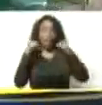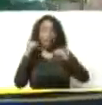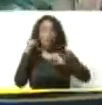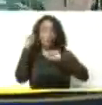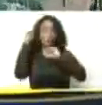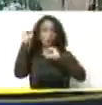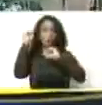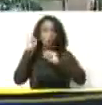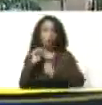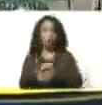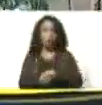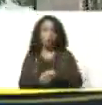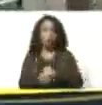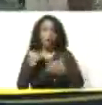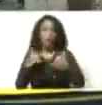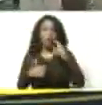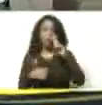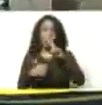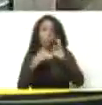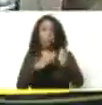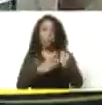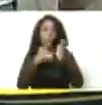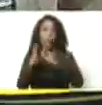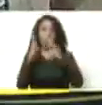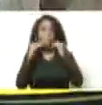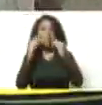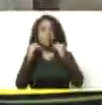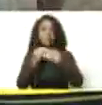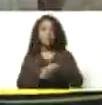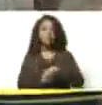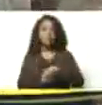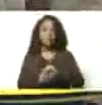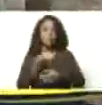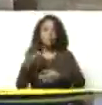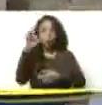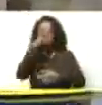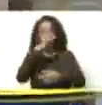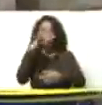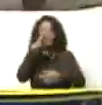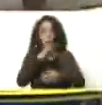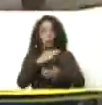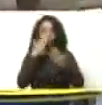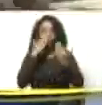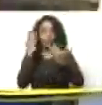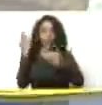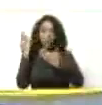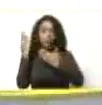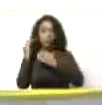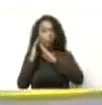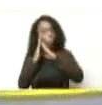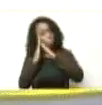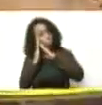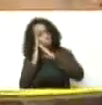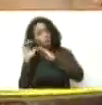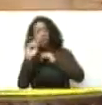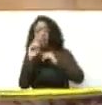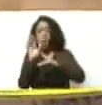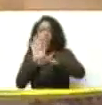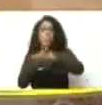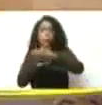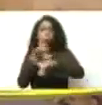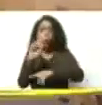victoriosa ahora vamos a pasar esta experiencia miren los carros y los chicos mira los cochinitos durmiendo no lo despierte